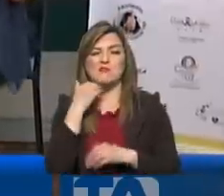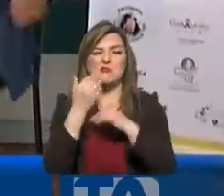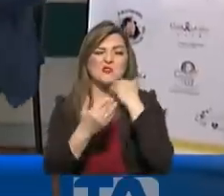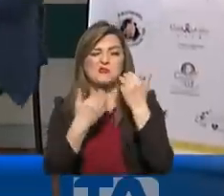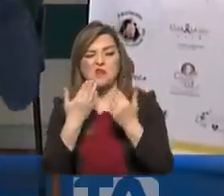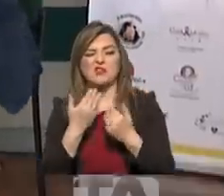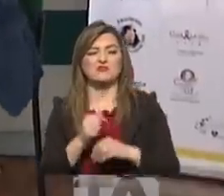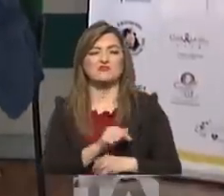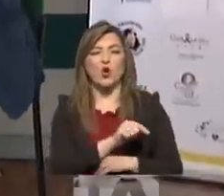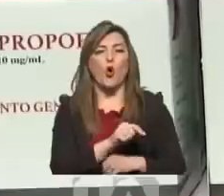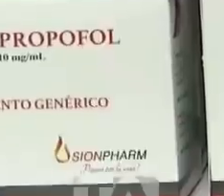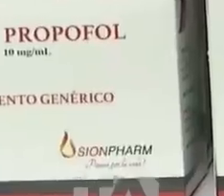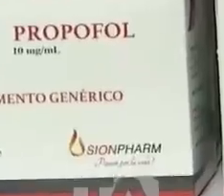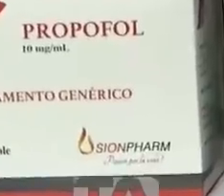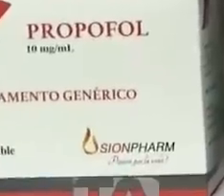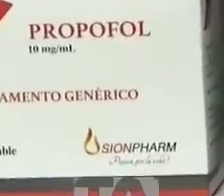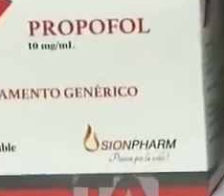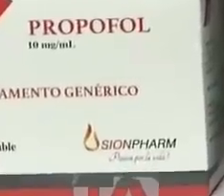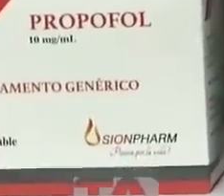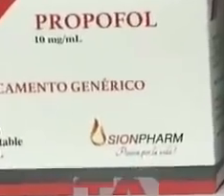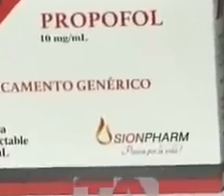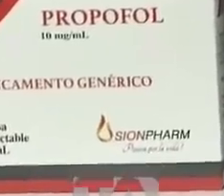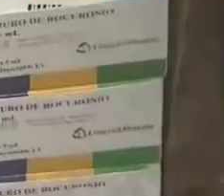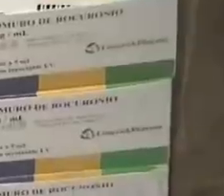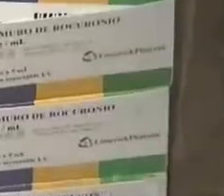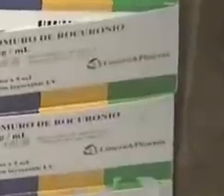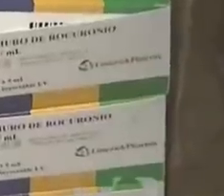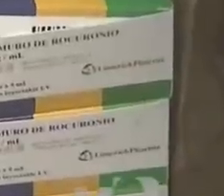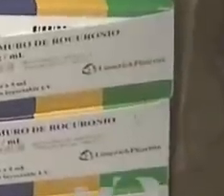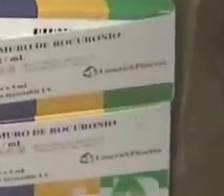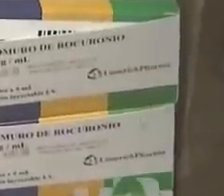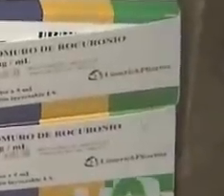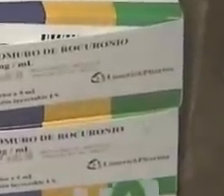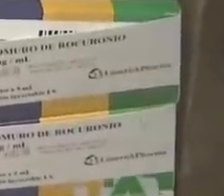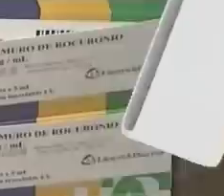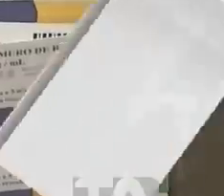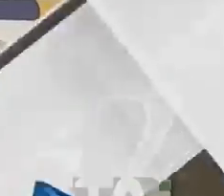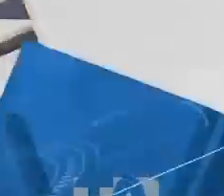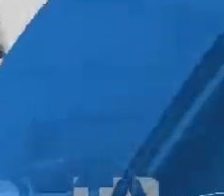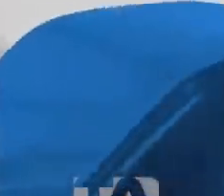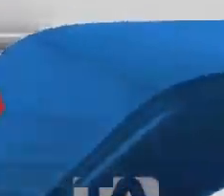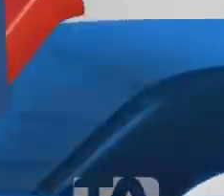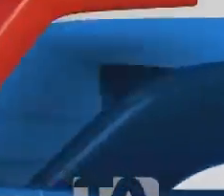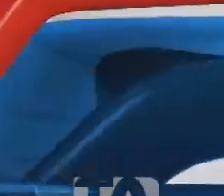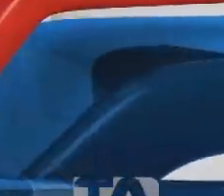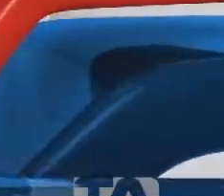En Quito, Daniela Valencia, 24 horas.